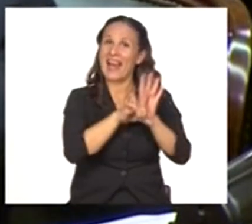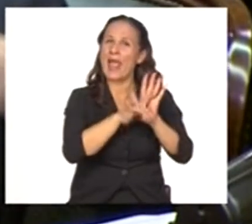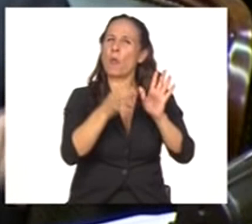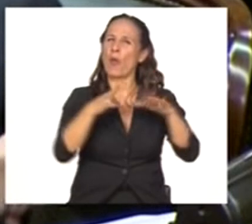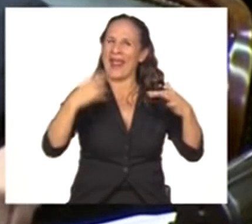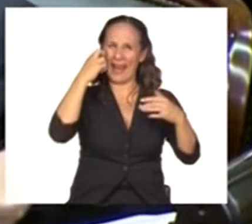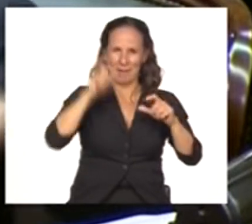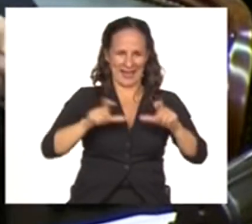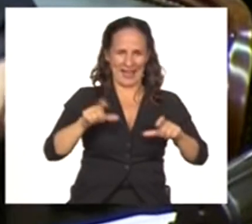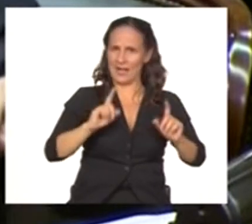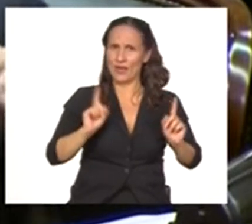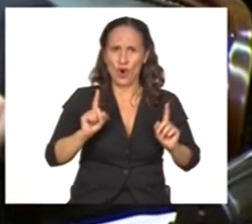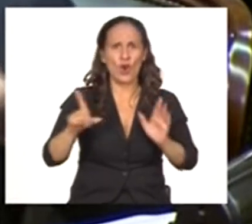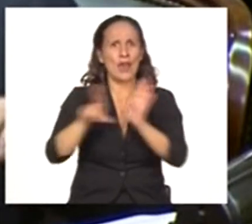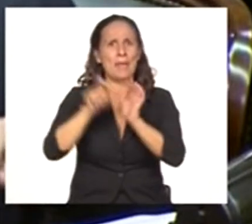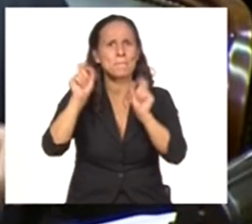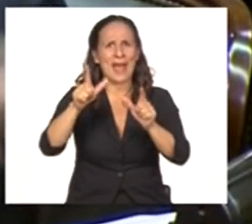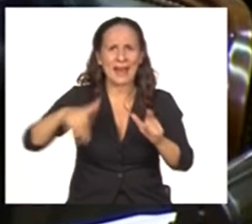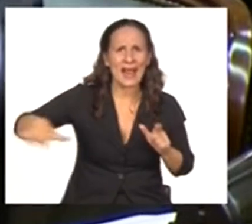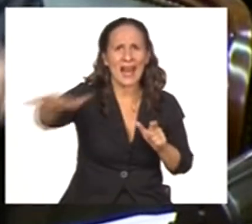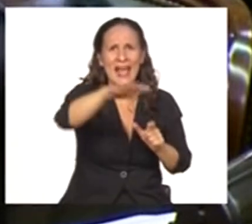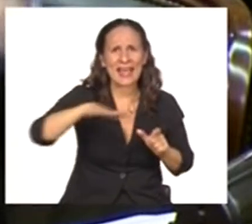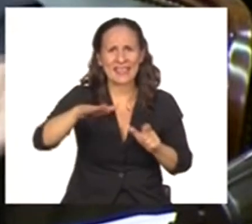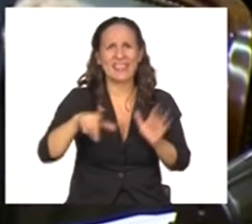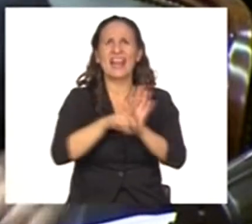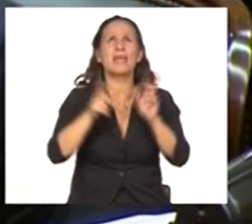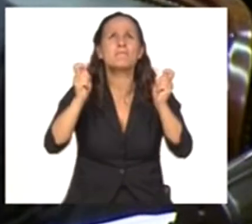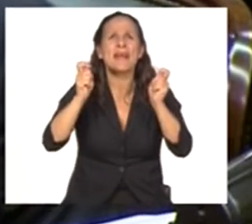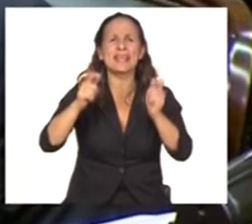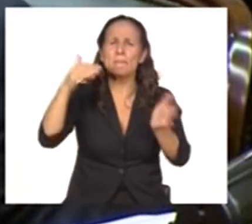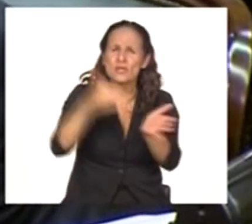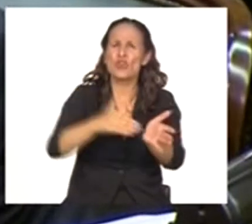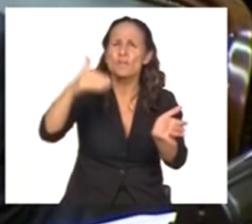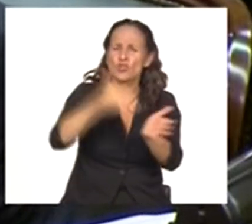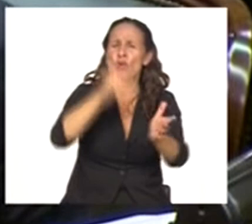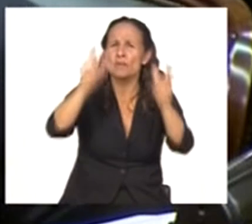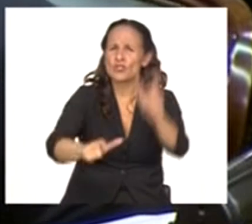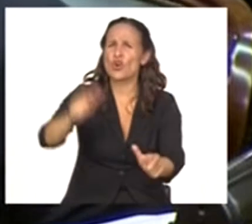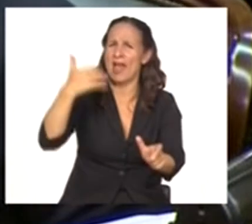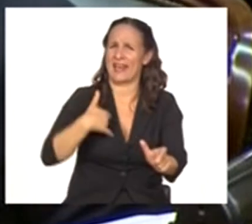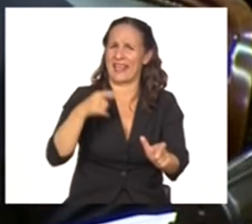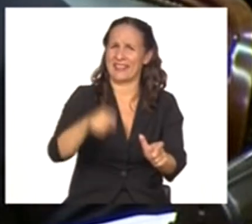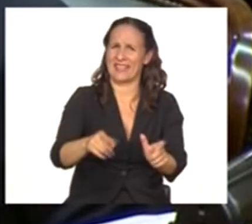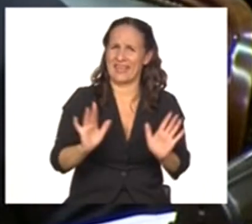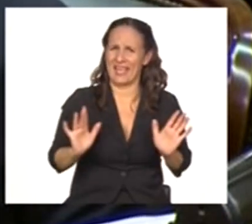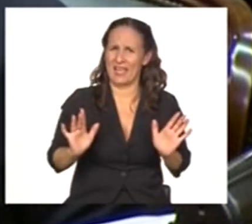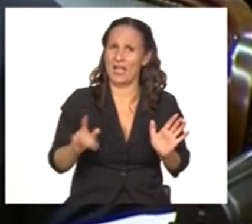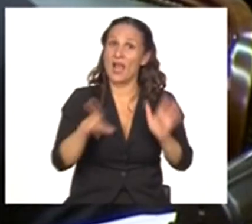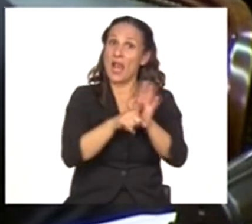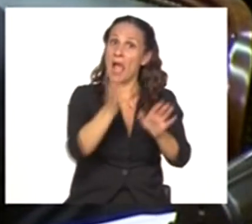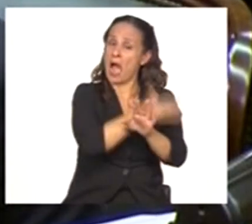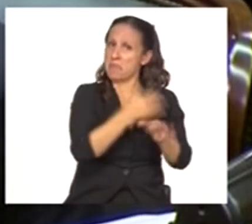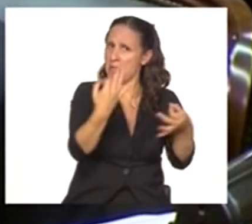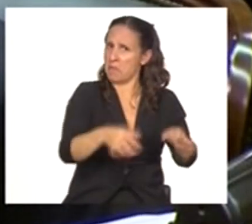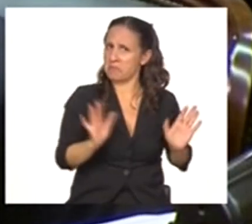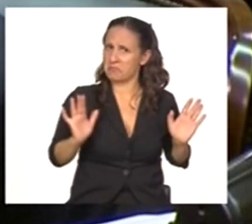La ley ya no es de un Congreso, de un gobierno. La ley es de millones y de millones de argentinos que nunca cuestionaron esta ley. No solo